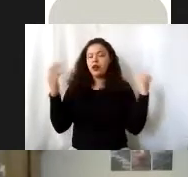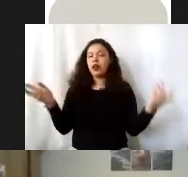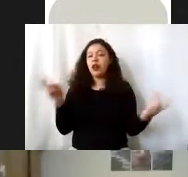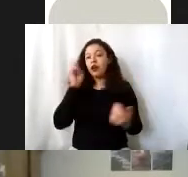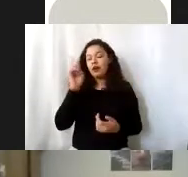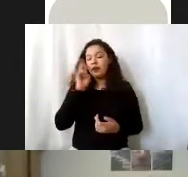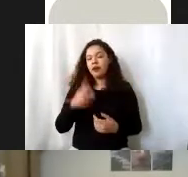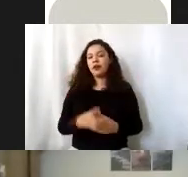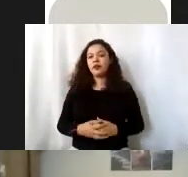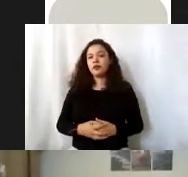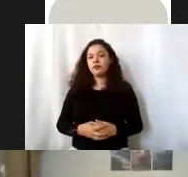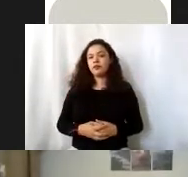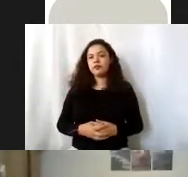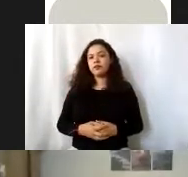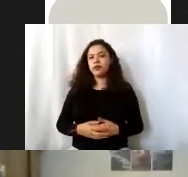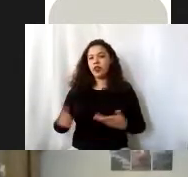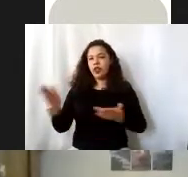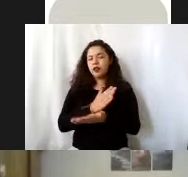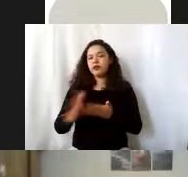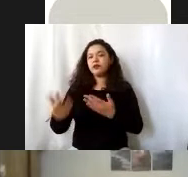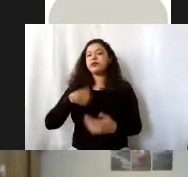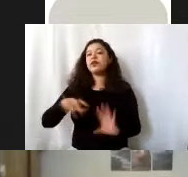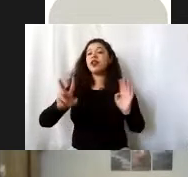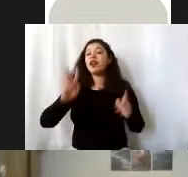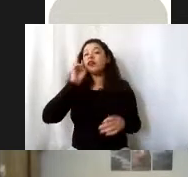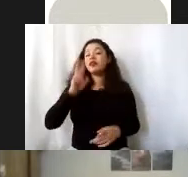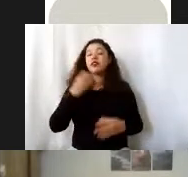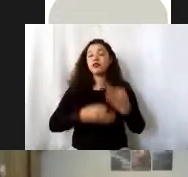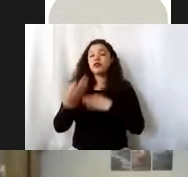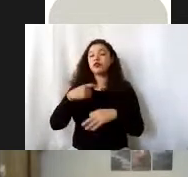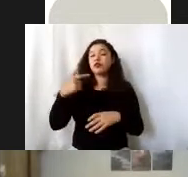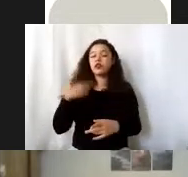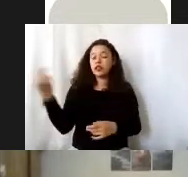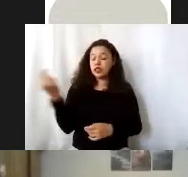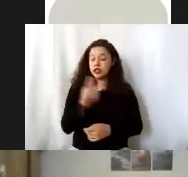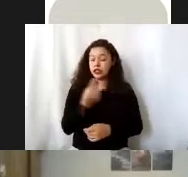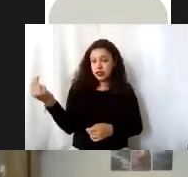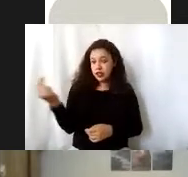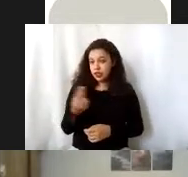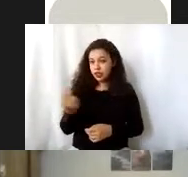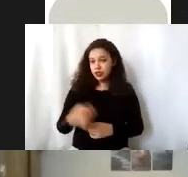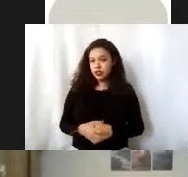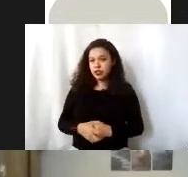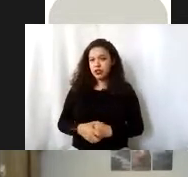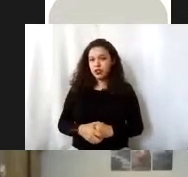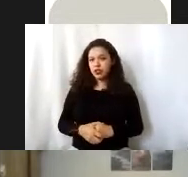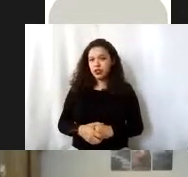va, además de todo lo que ya vimos, todo lo que va ya a ir requiriendo que la elaboración o la construcción